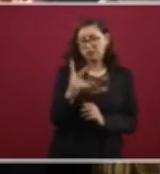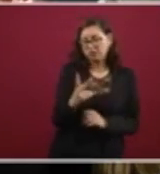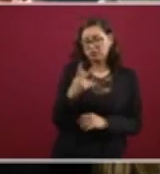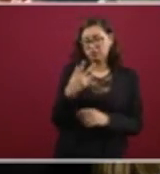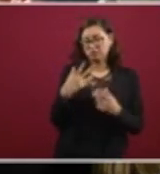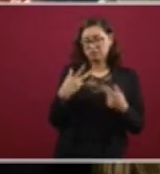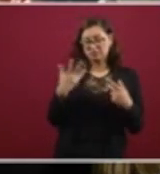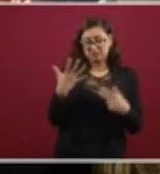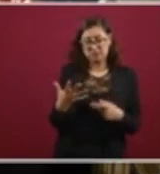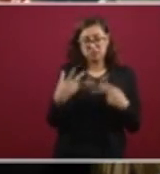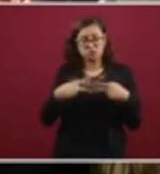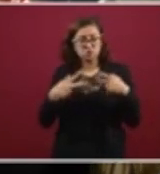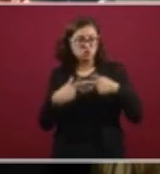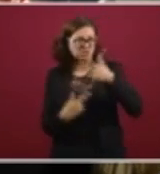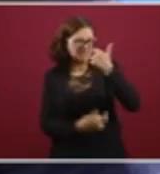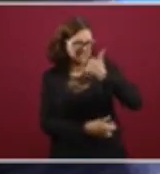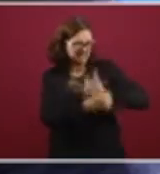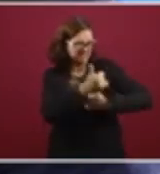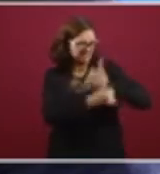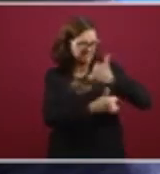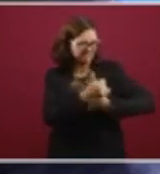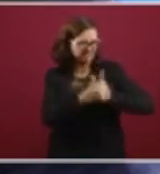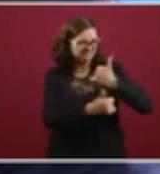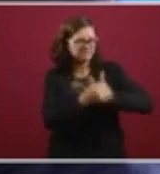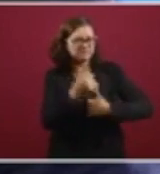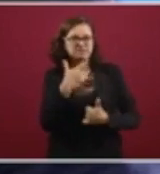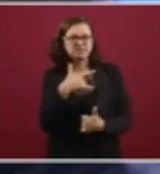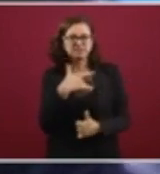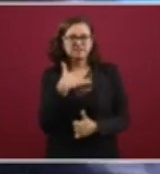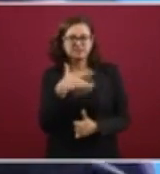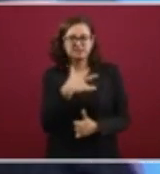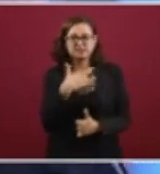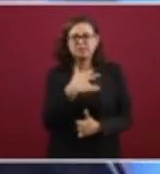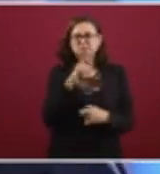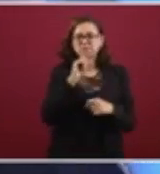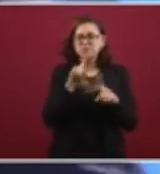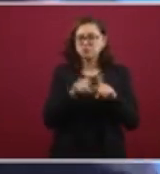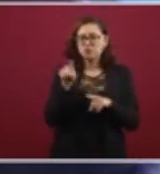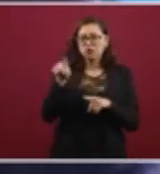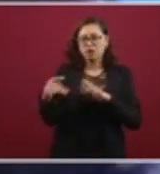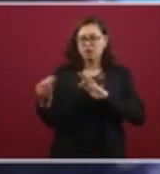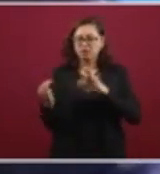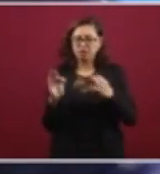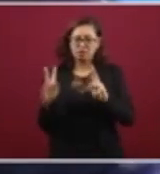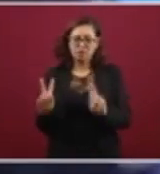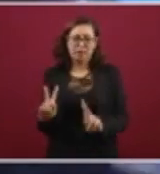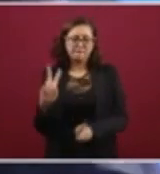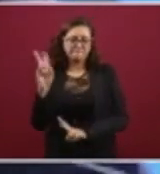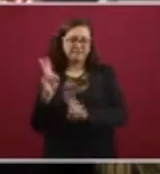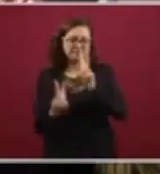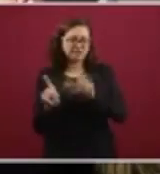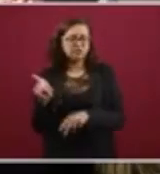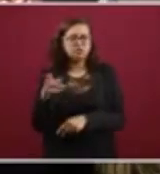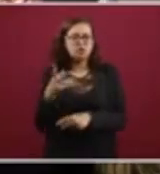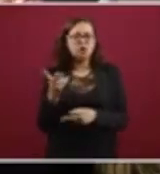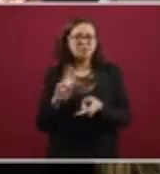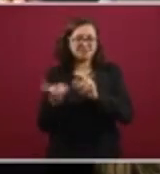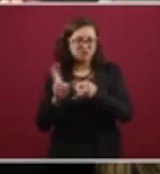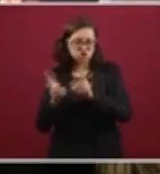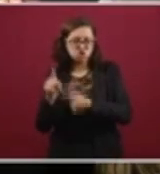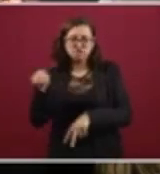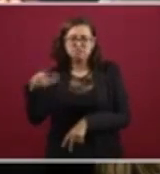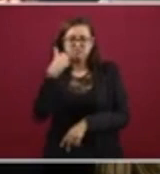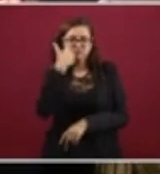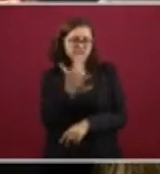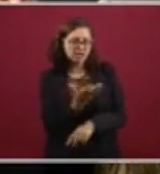5 de ellas empresarios con sentido social, un vecino que así decidió participar. Por favor, si fueran tan amables